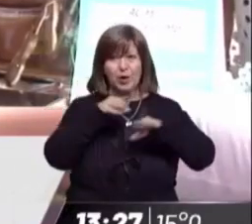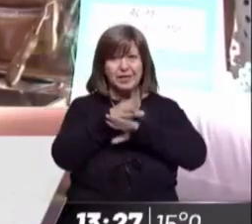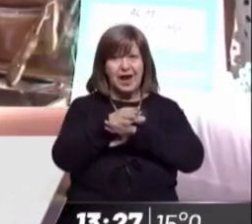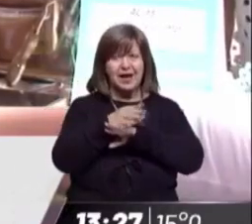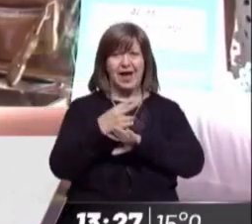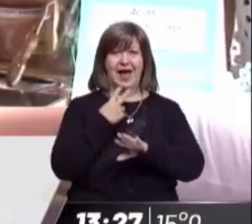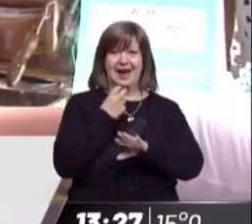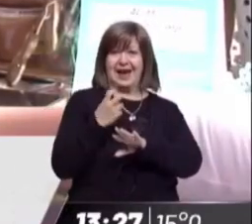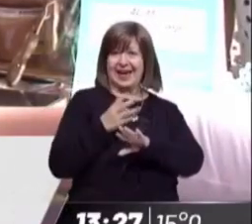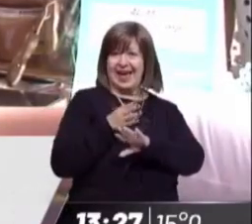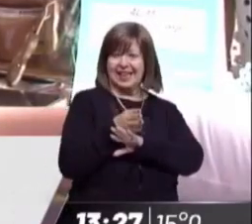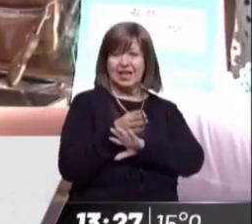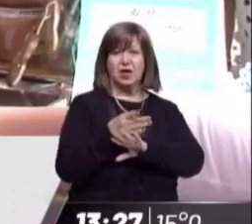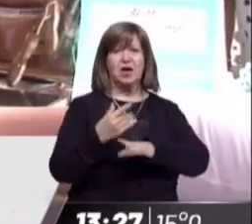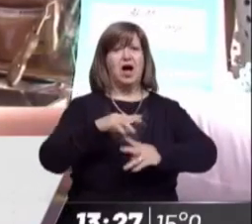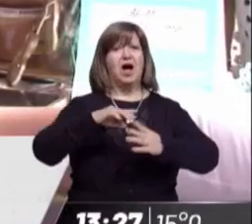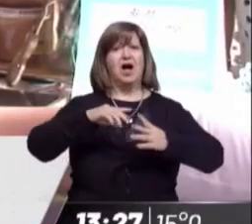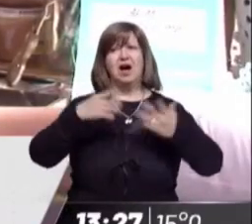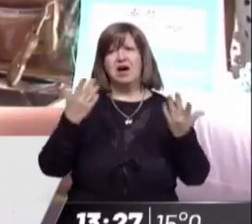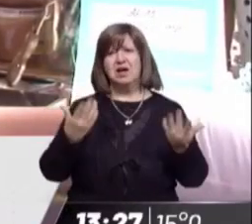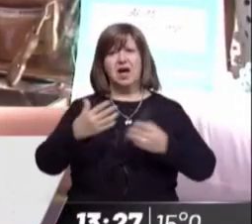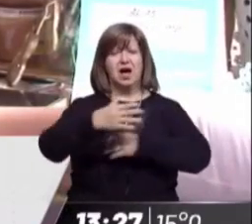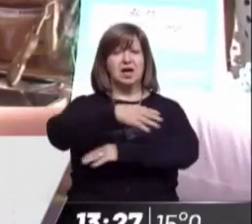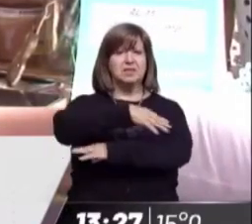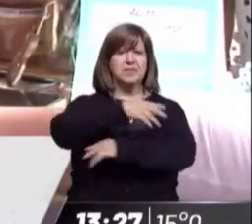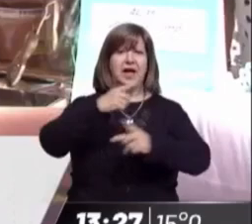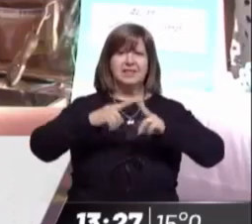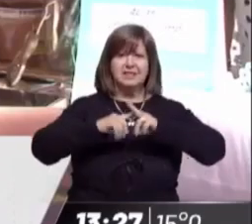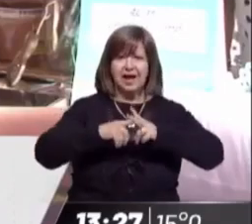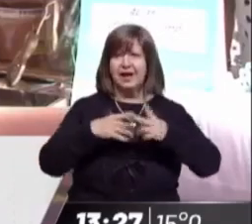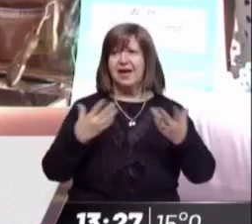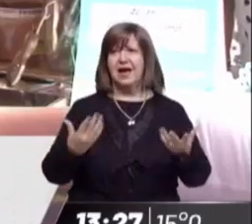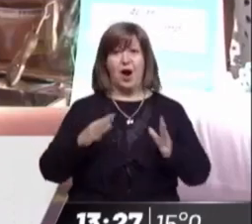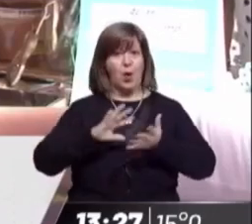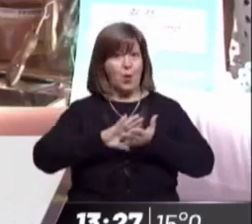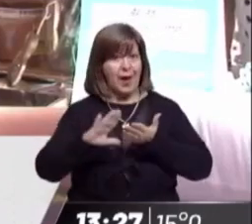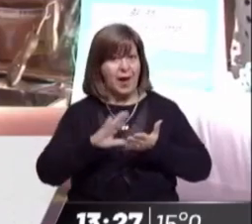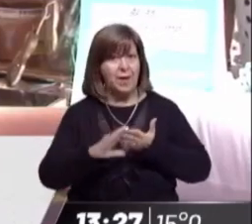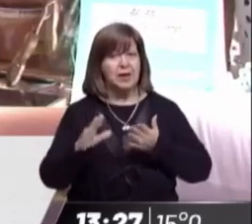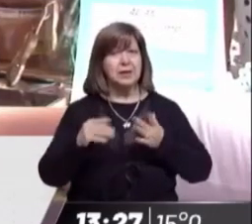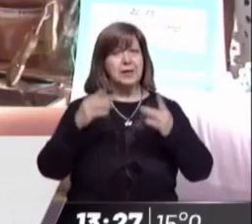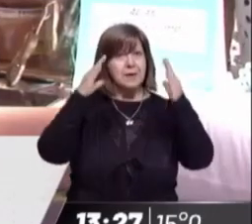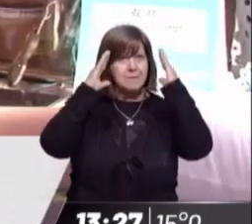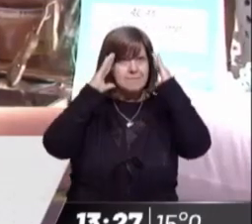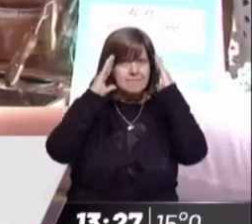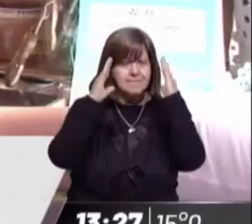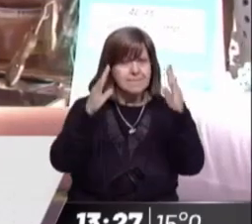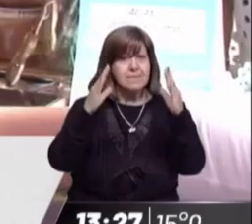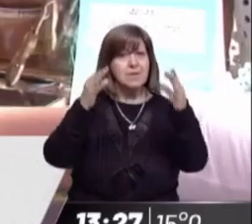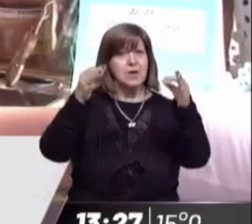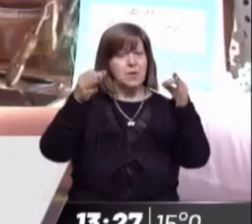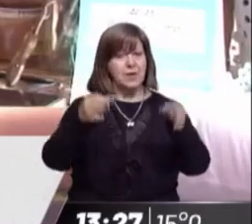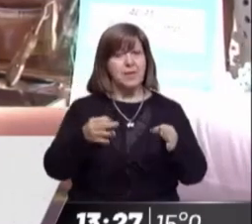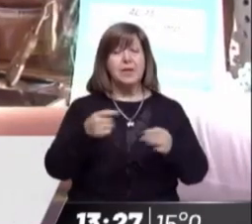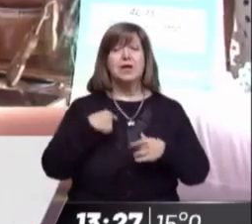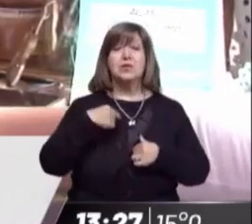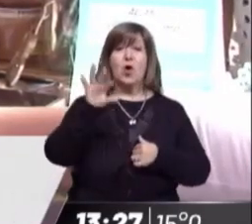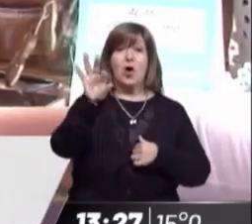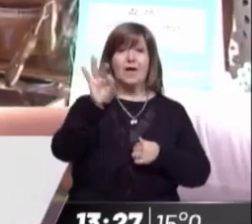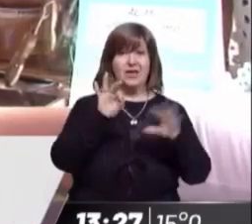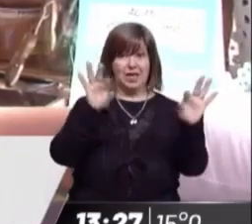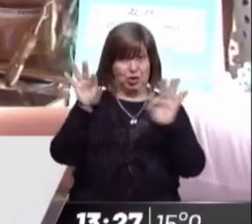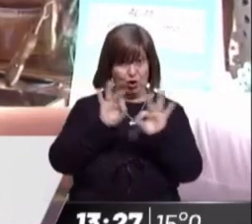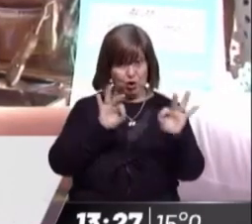eh estas técnicas de mindfulness de atención plena eh Y tiene que ser muy considerado y Yo invito a que